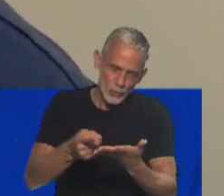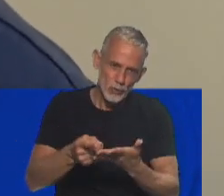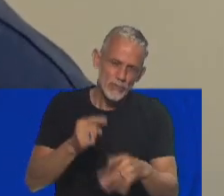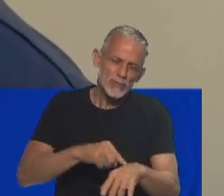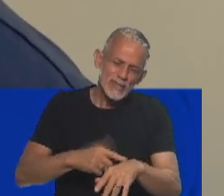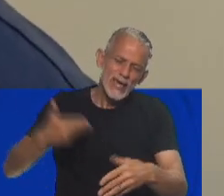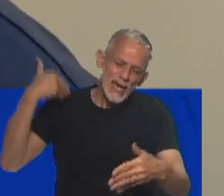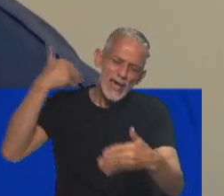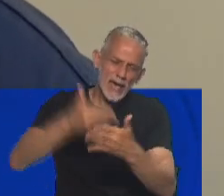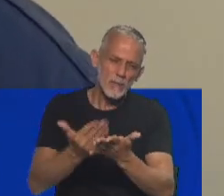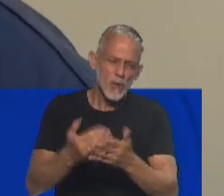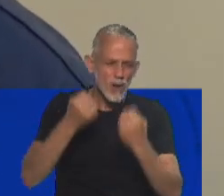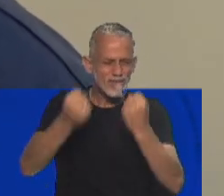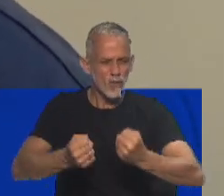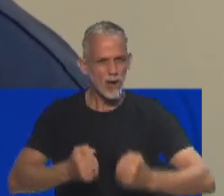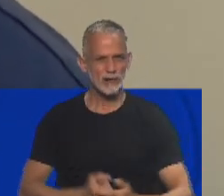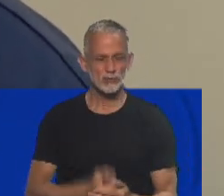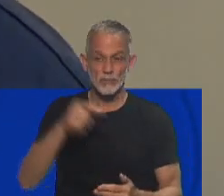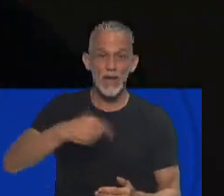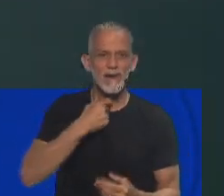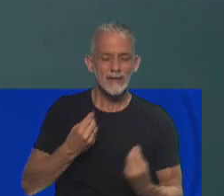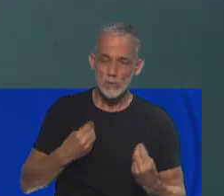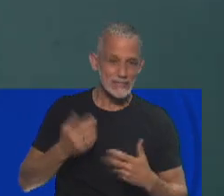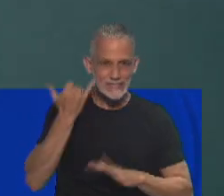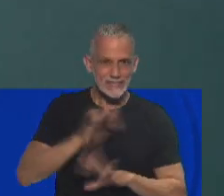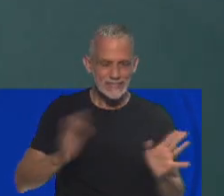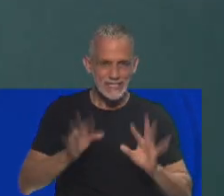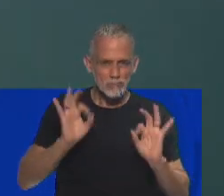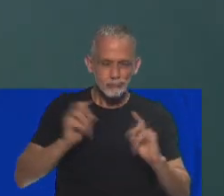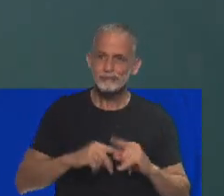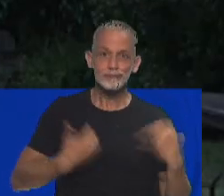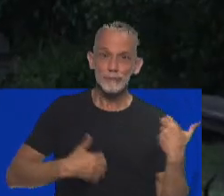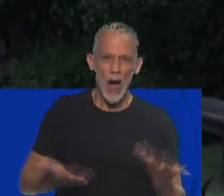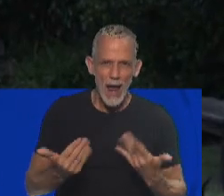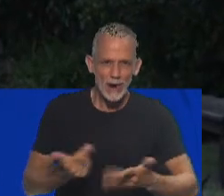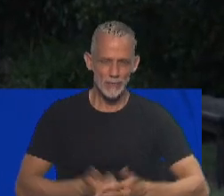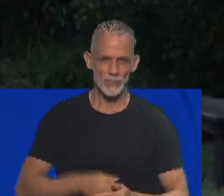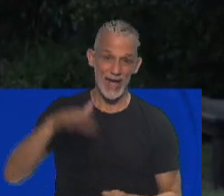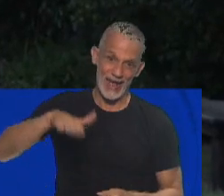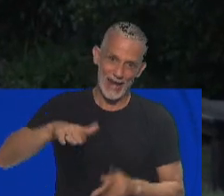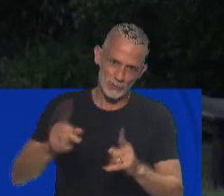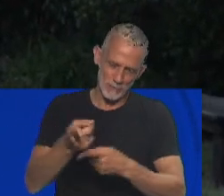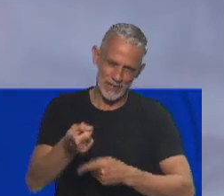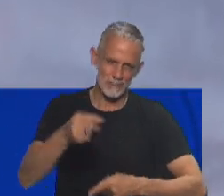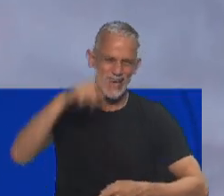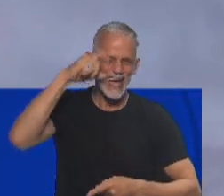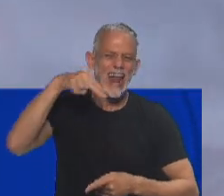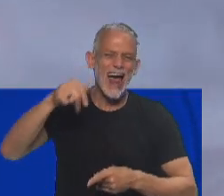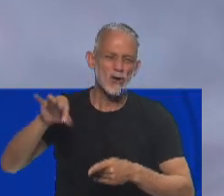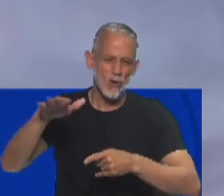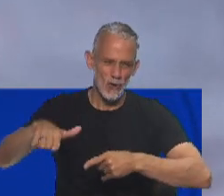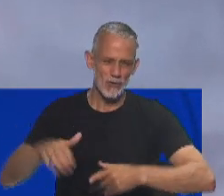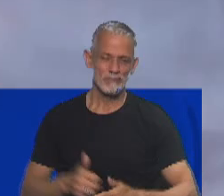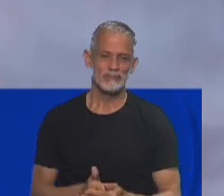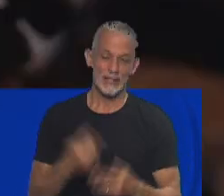tiempo, mucho esfuerzo, y ahora queremos salir a tocarlo. En las canciones aparece el enano también, ¿lo hiciste cantar? Sí, lo hice